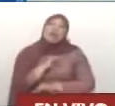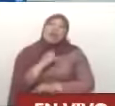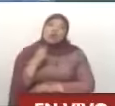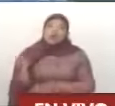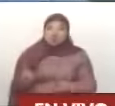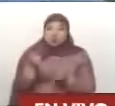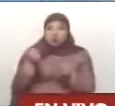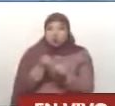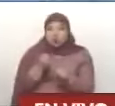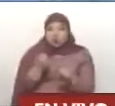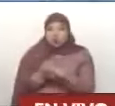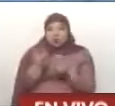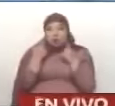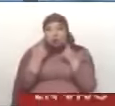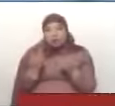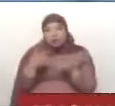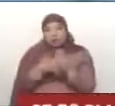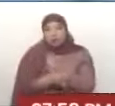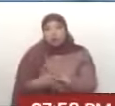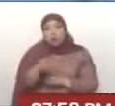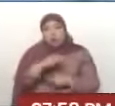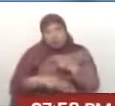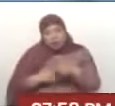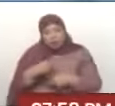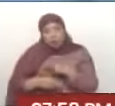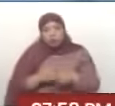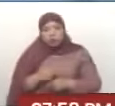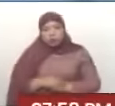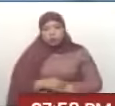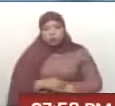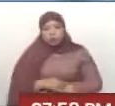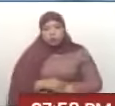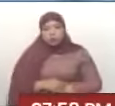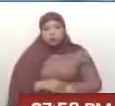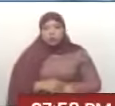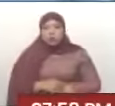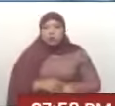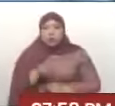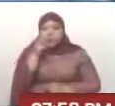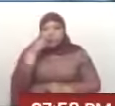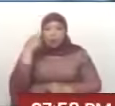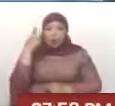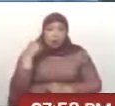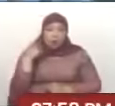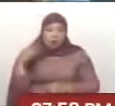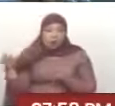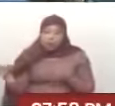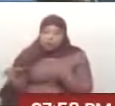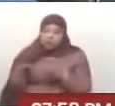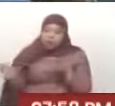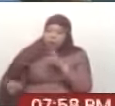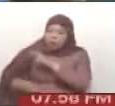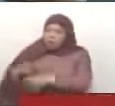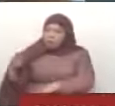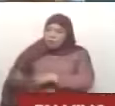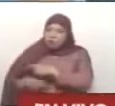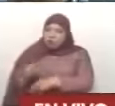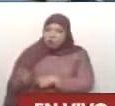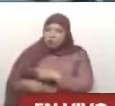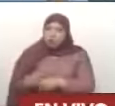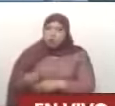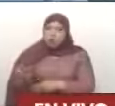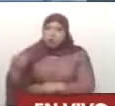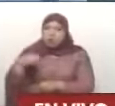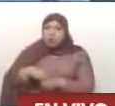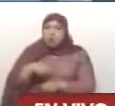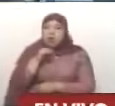gloriosa que vio nacer la gran revolución de los jacobinos negros en Haití, que fue la revolución que le